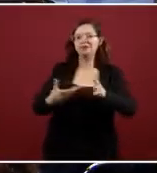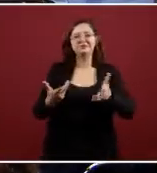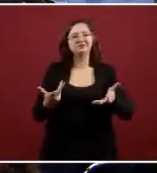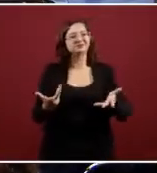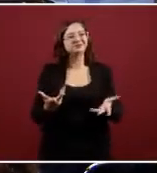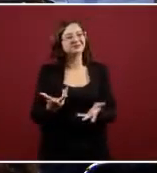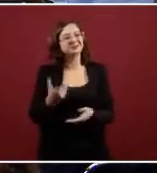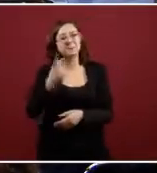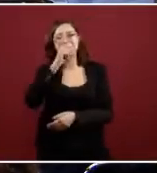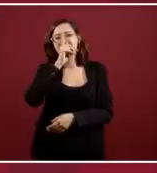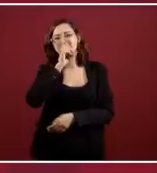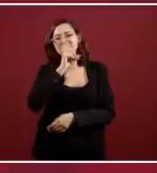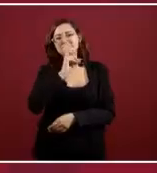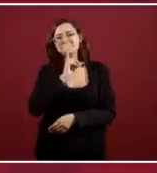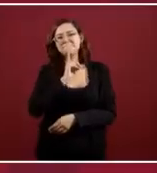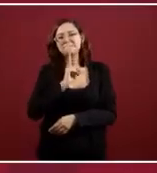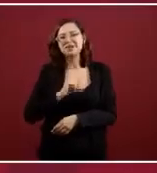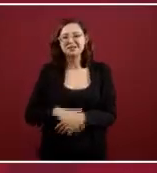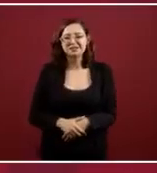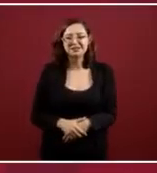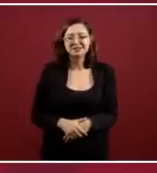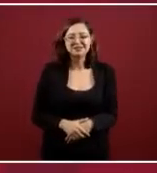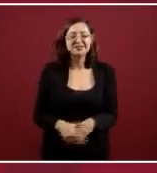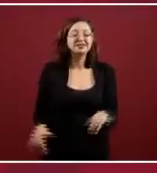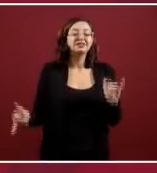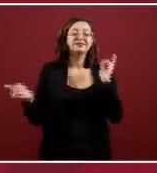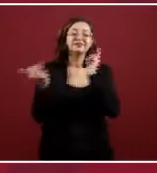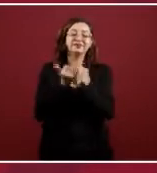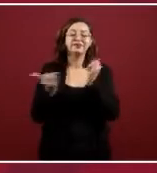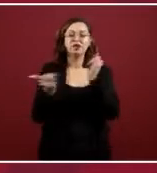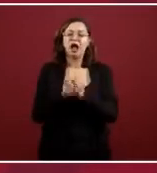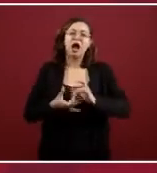y el tono